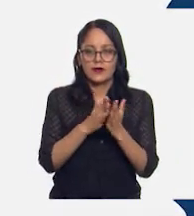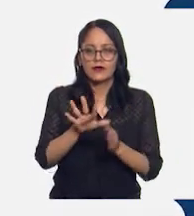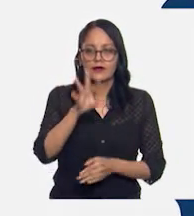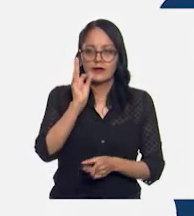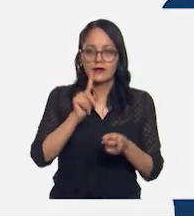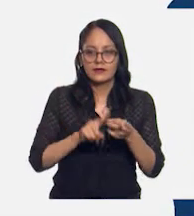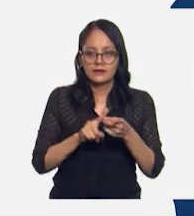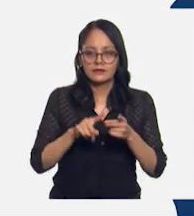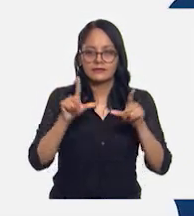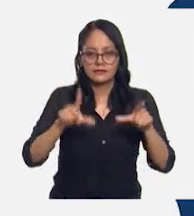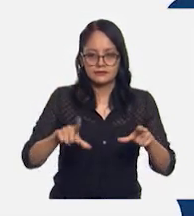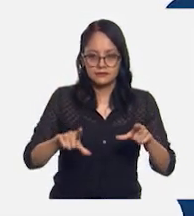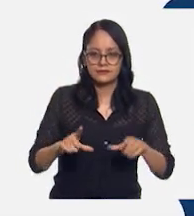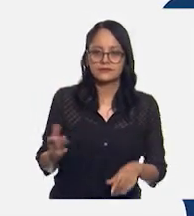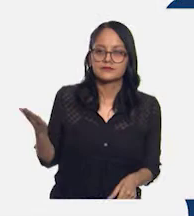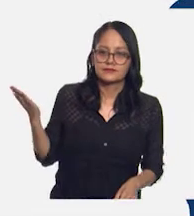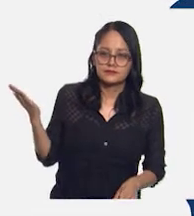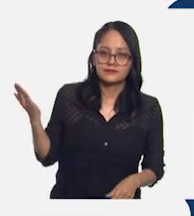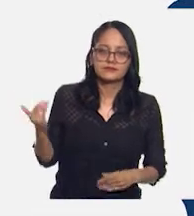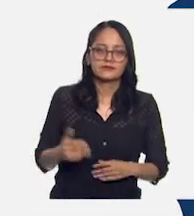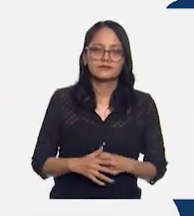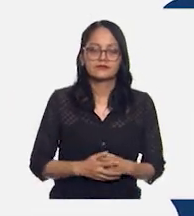en la página